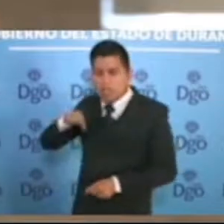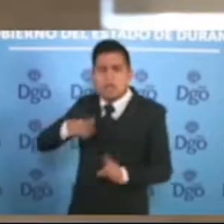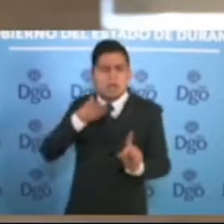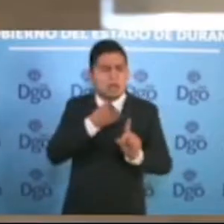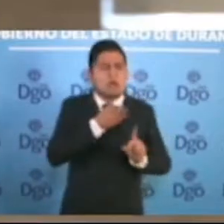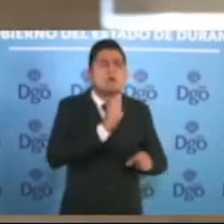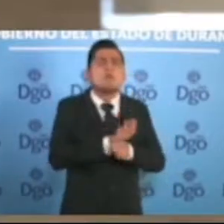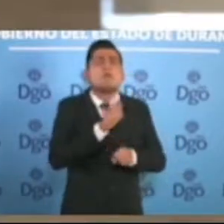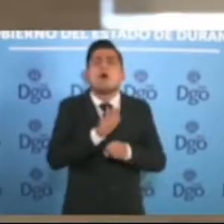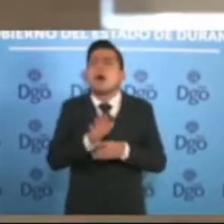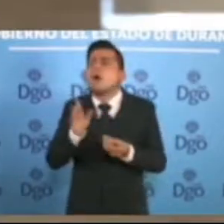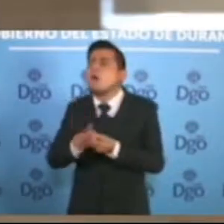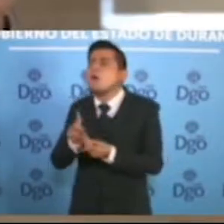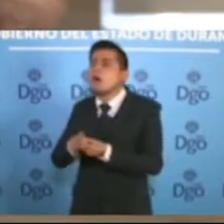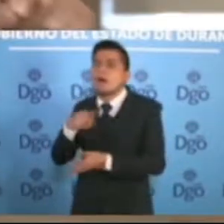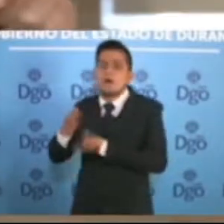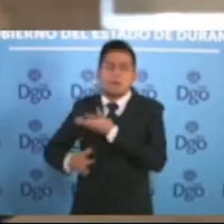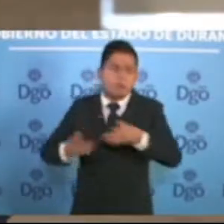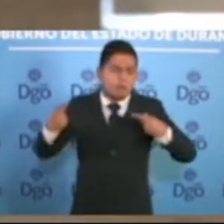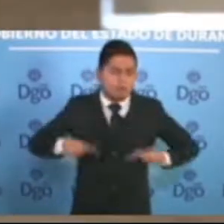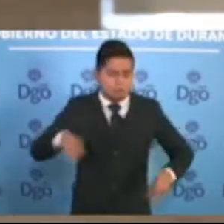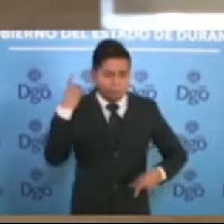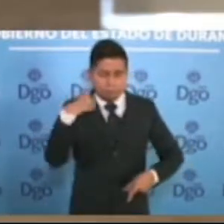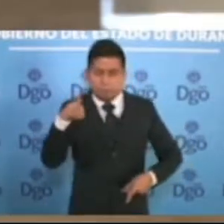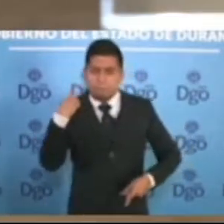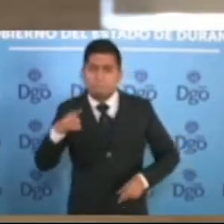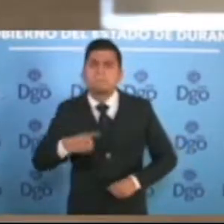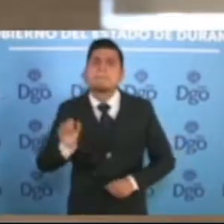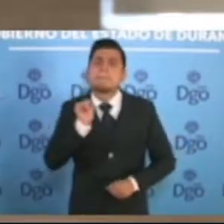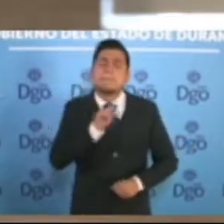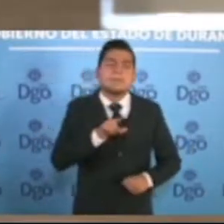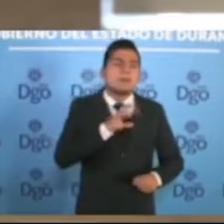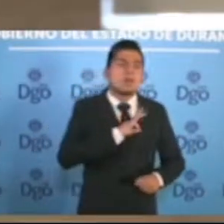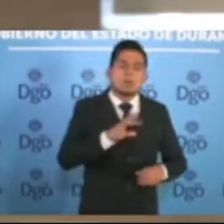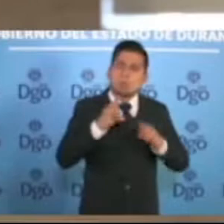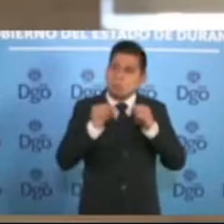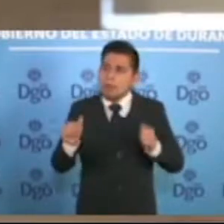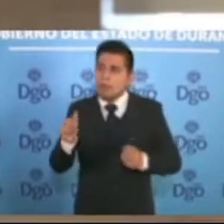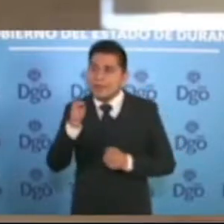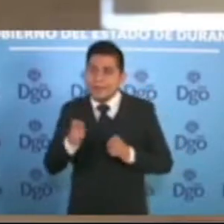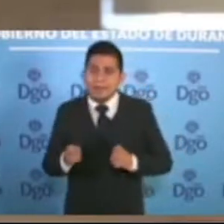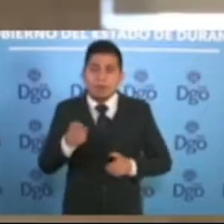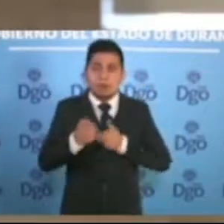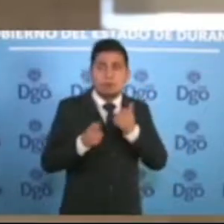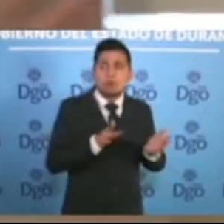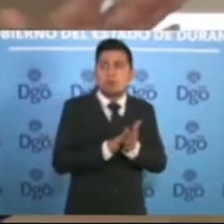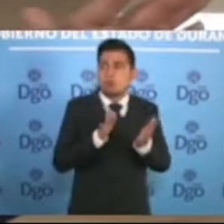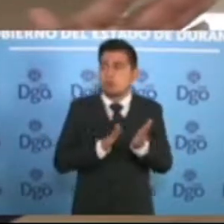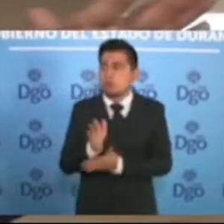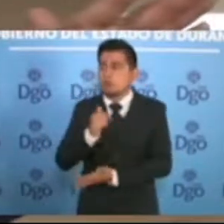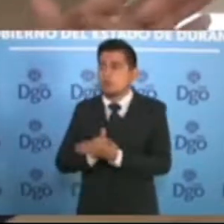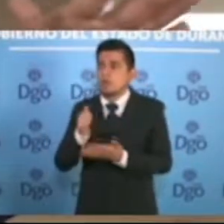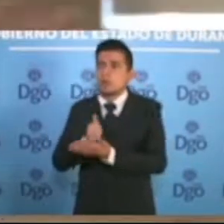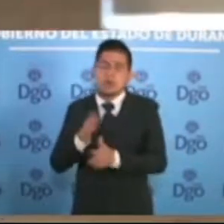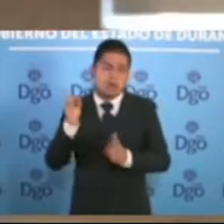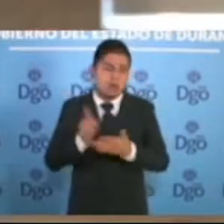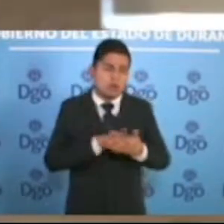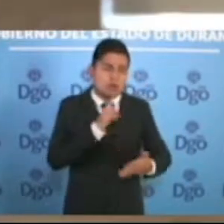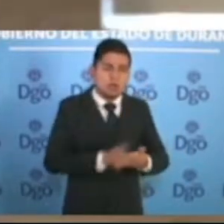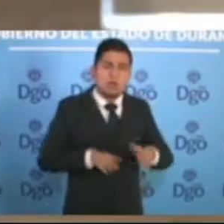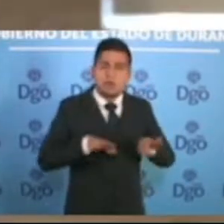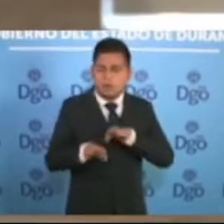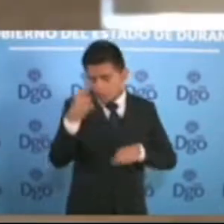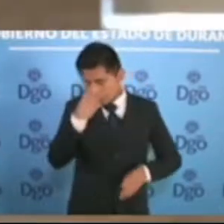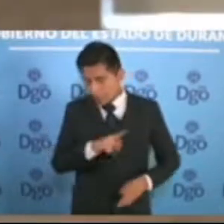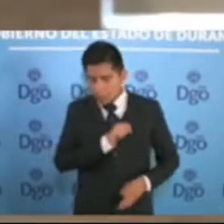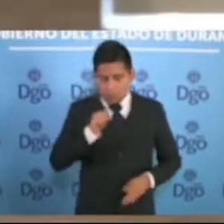directamente a los ciudadanos. Al extinguir el Fondo Metropolitano, se cancelan obras para La Laguna y para